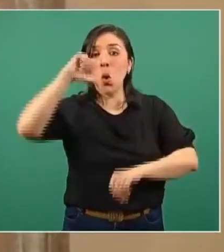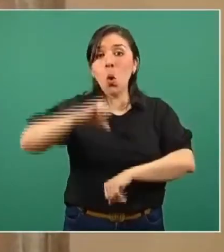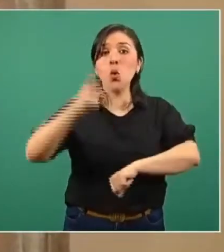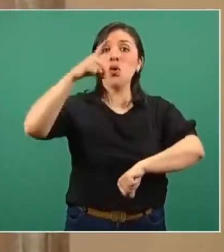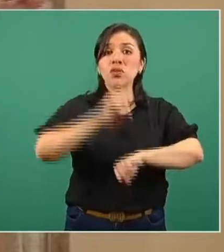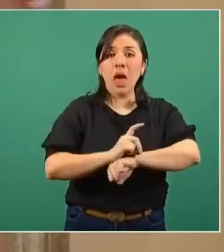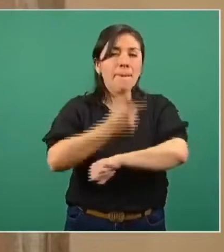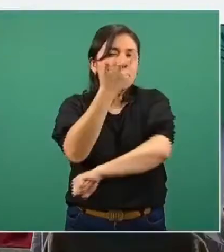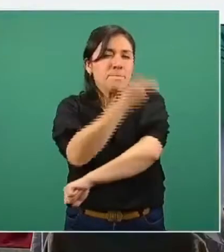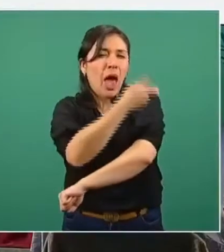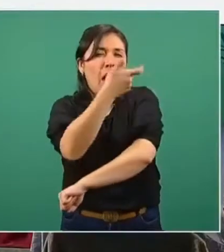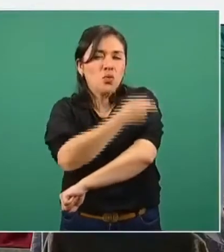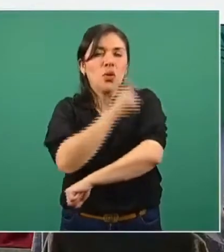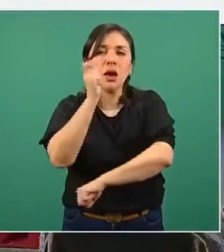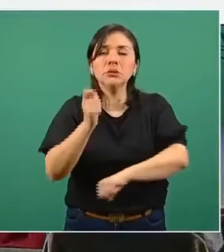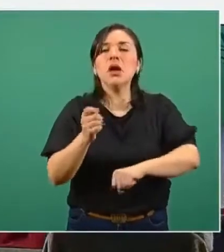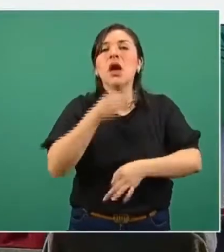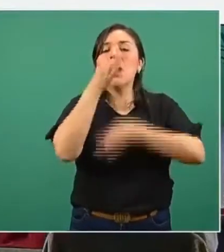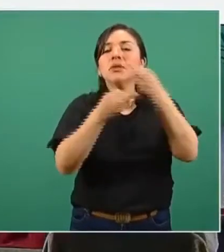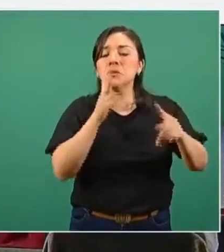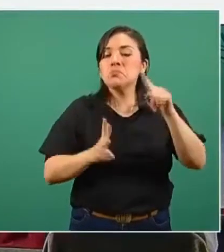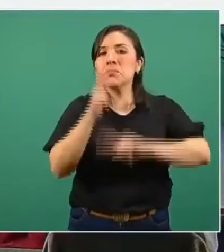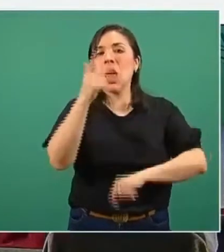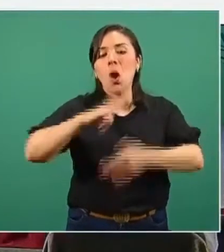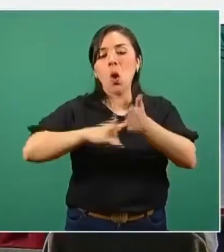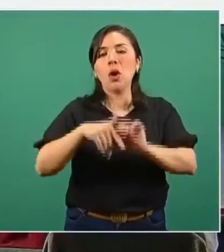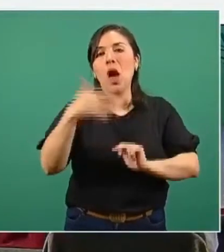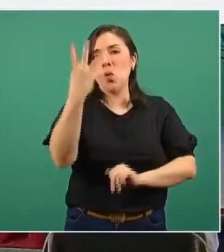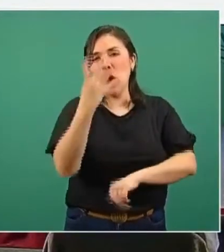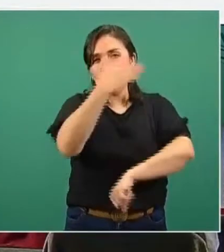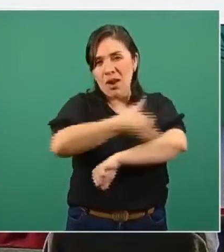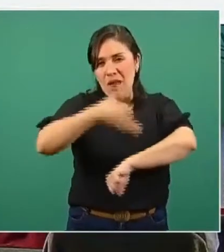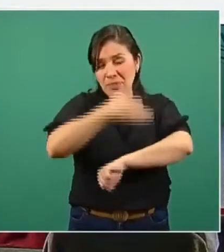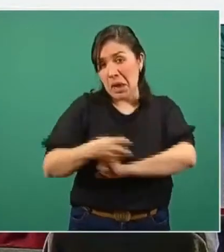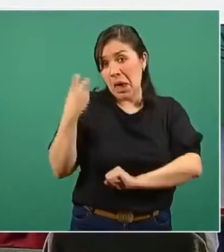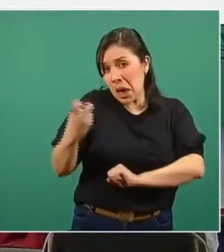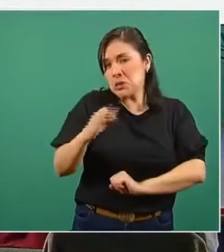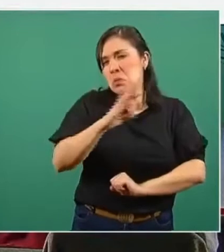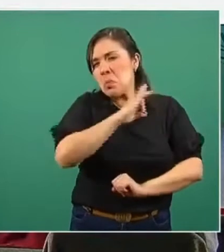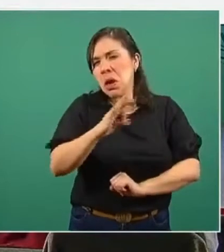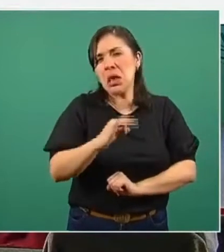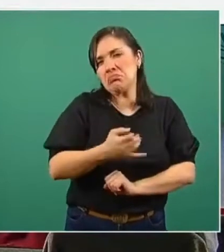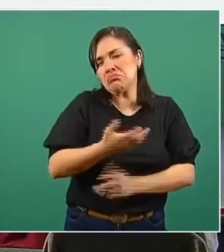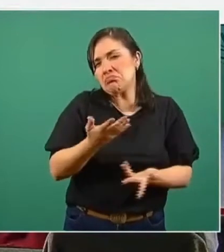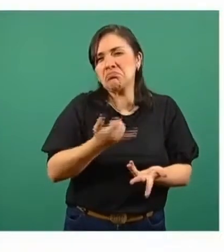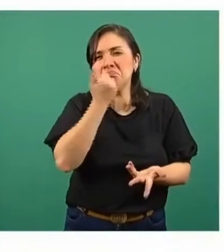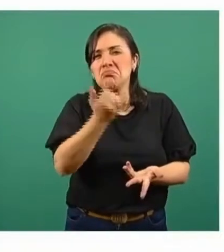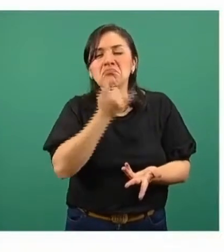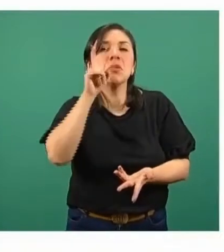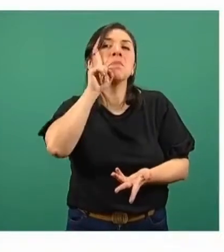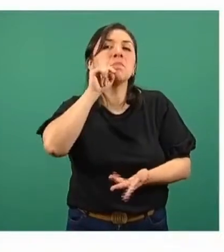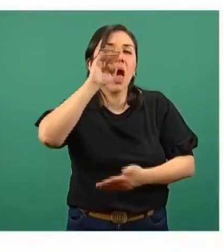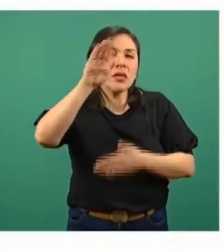de hoy en el corte de las 16 horas. Este número potencialmente y seguramente será mayor el